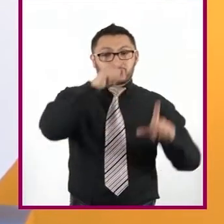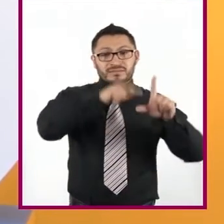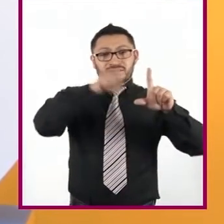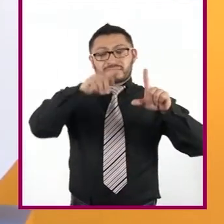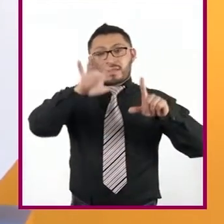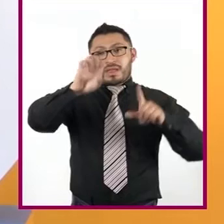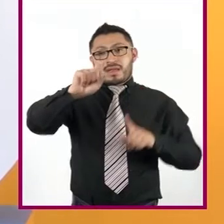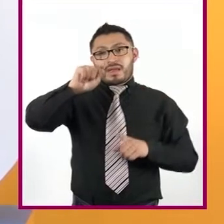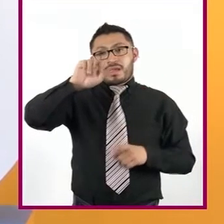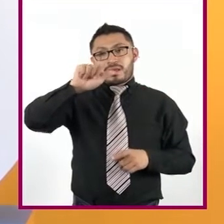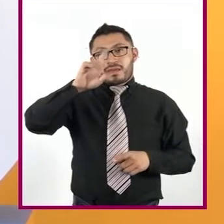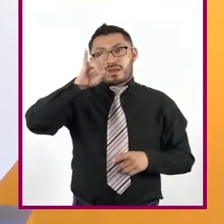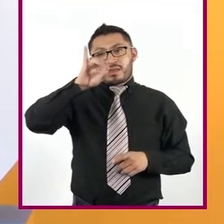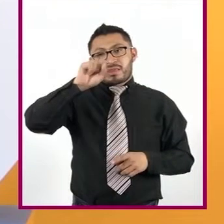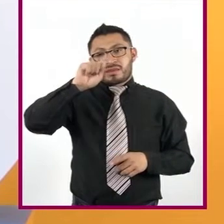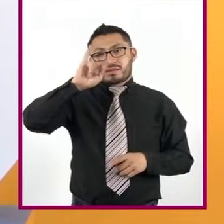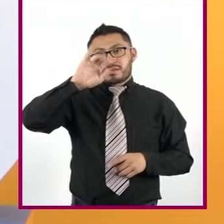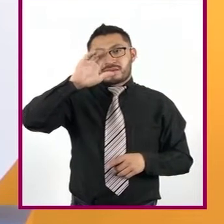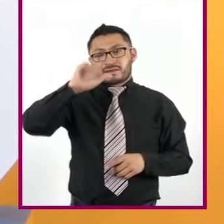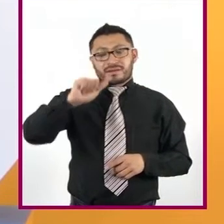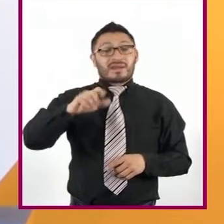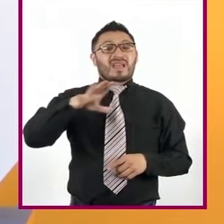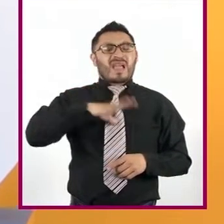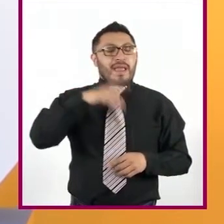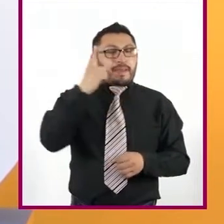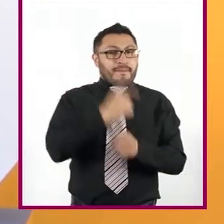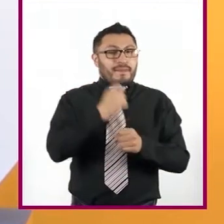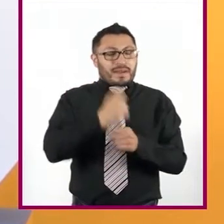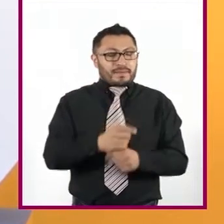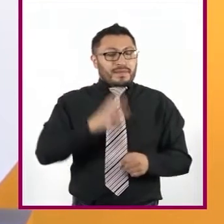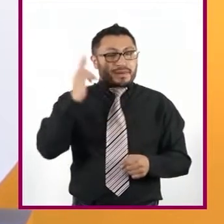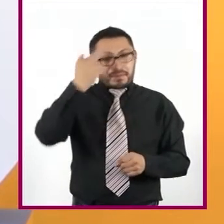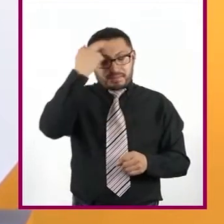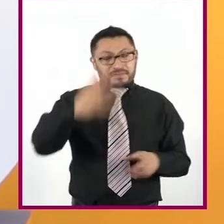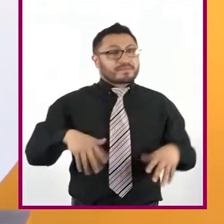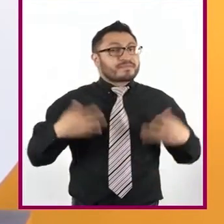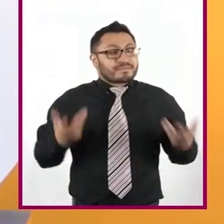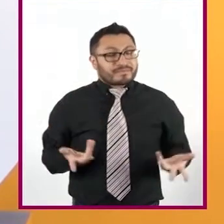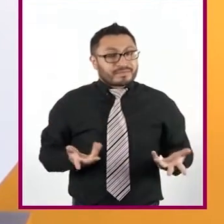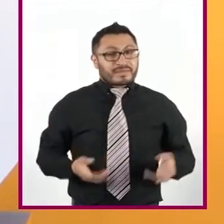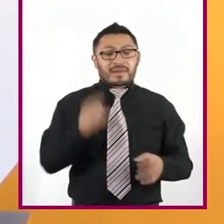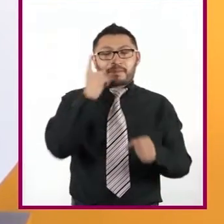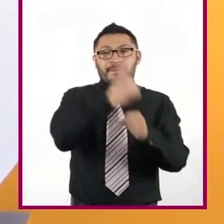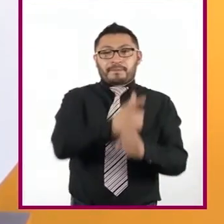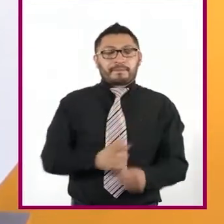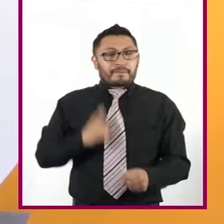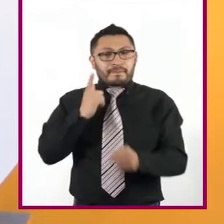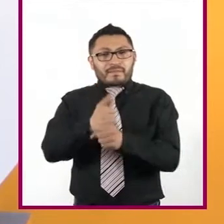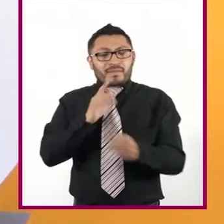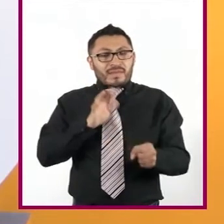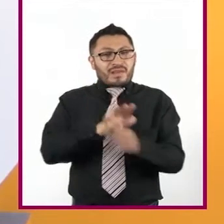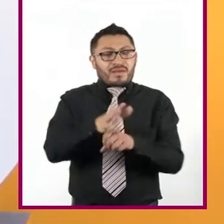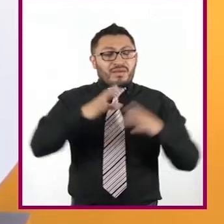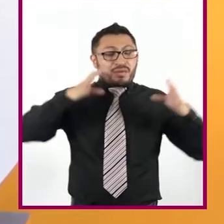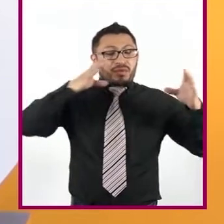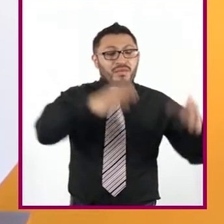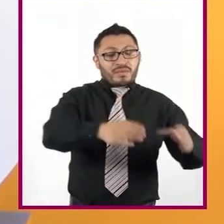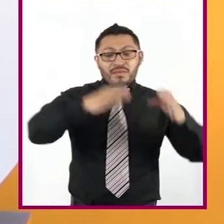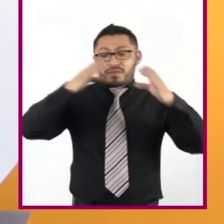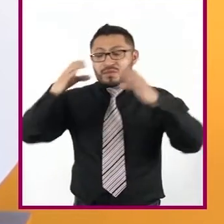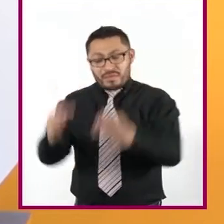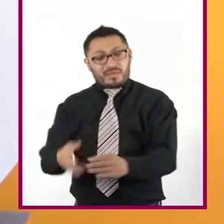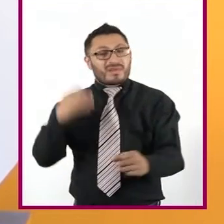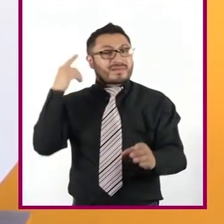Lo primero que debemos de tomar en cuenta para diseñar una encuesta es identificar a qué población va a